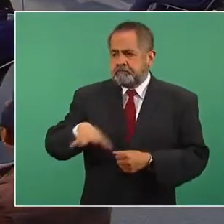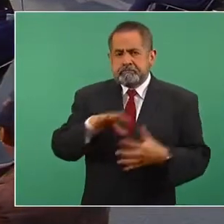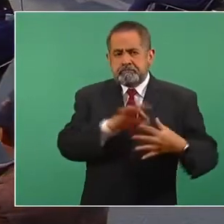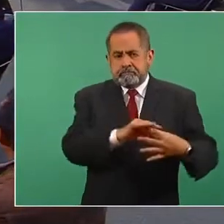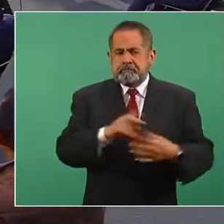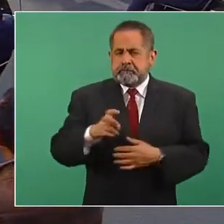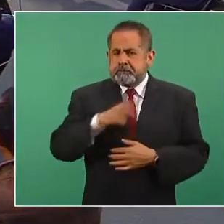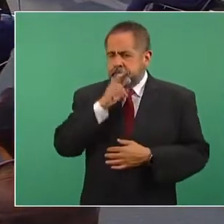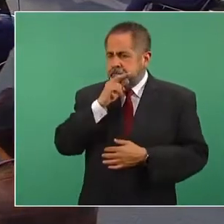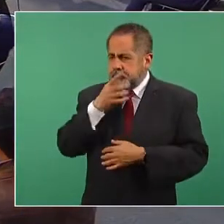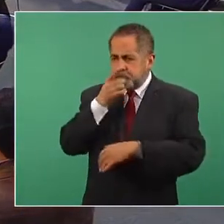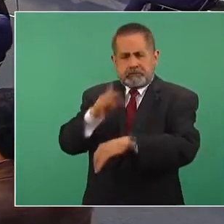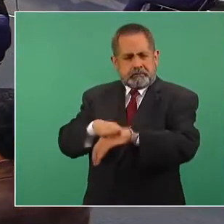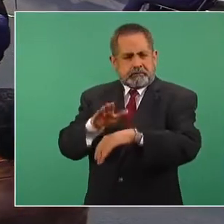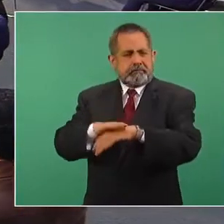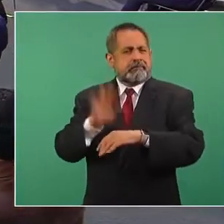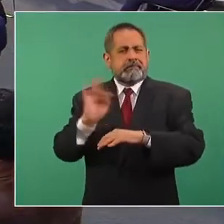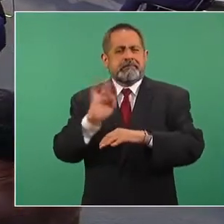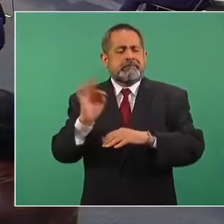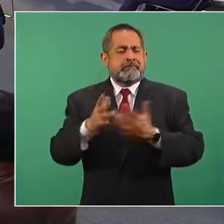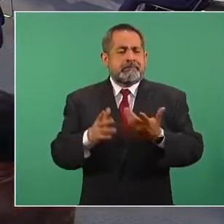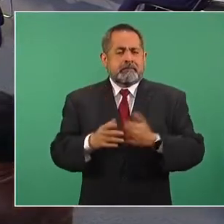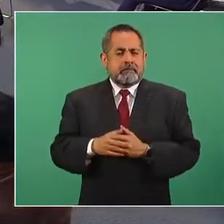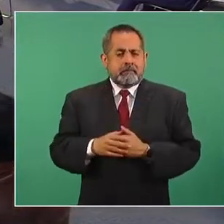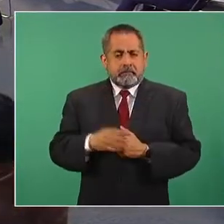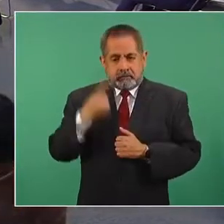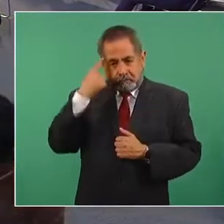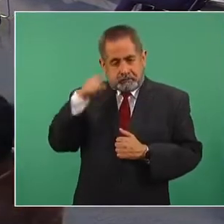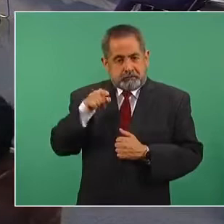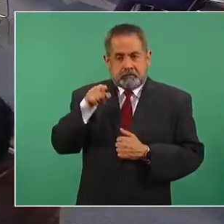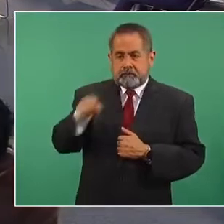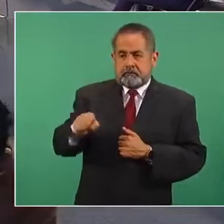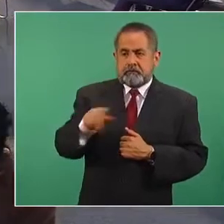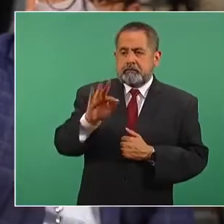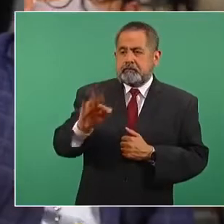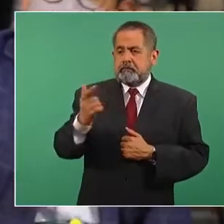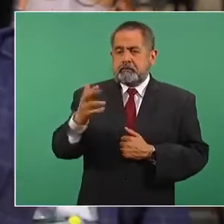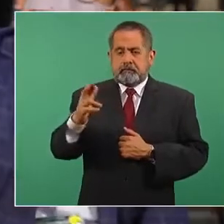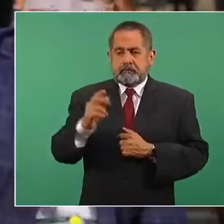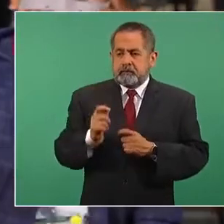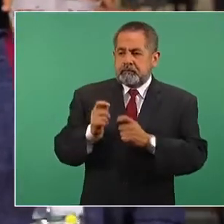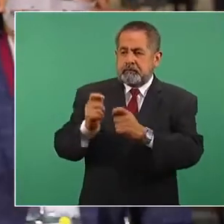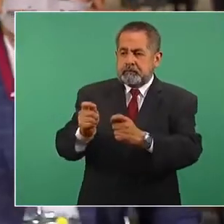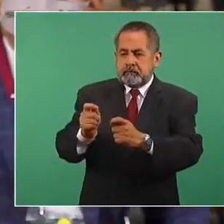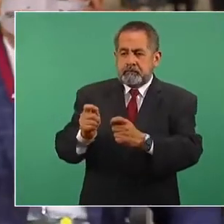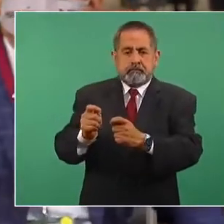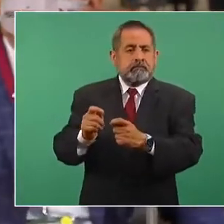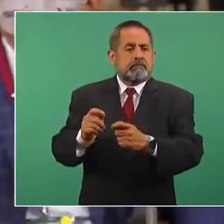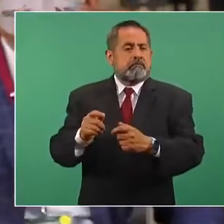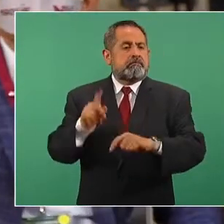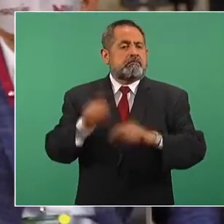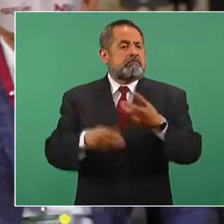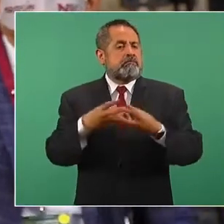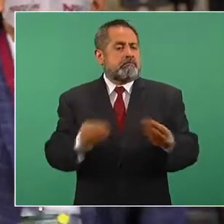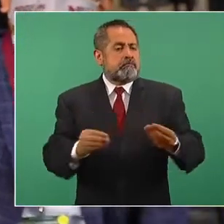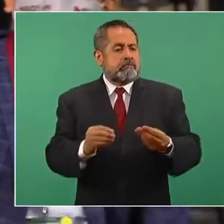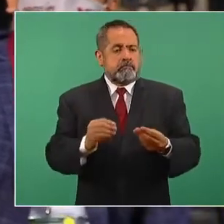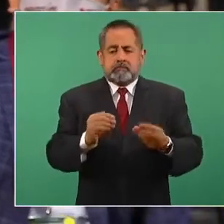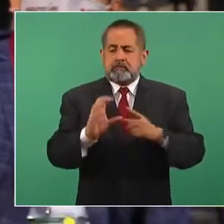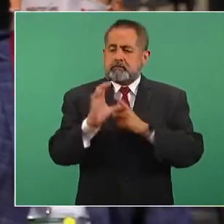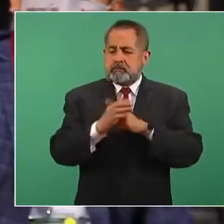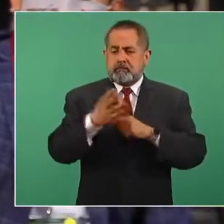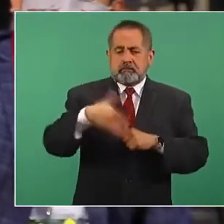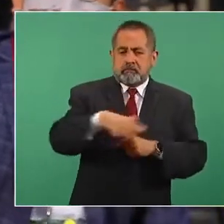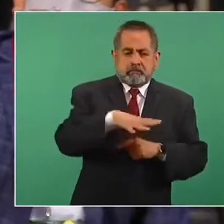preocupación en torno a que pudieran cederle la salida de la Fiscalía General de la República de la Comisión Nacional de Búsqueda de Personas Desaparecidas. La propia